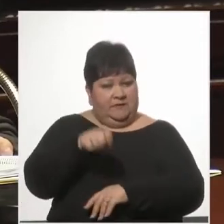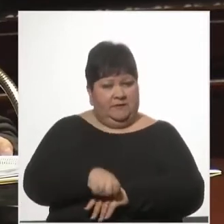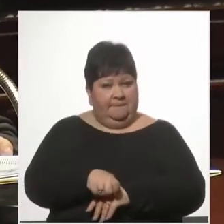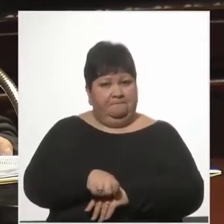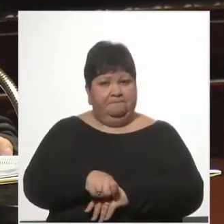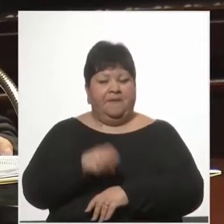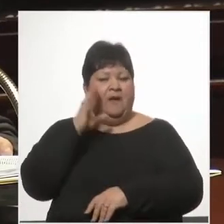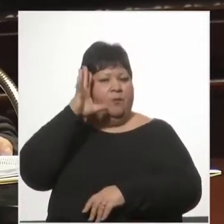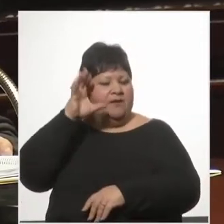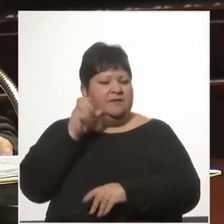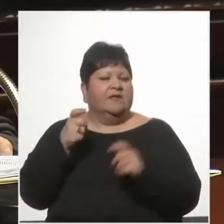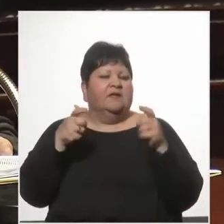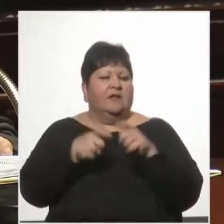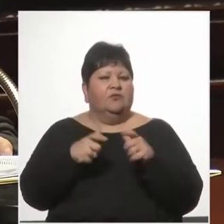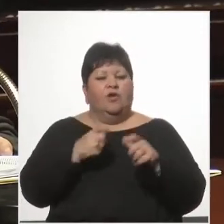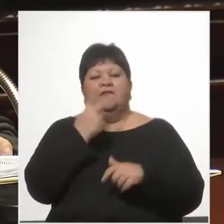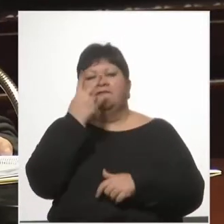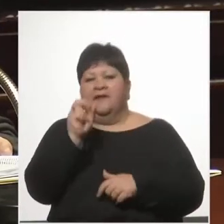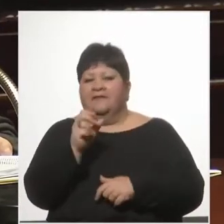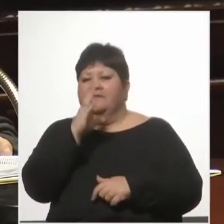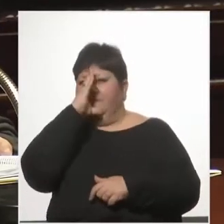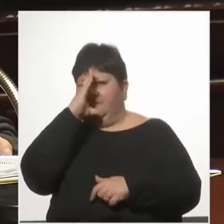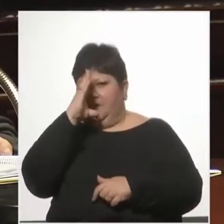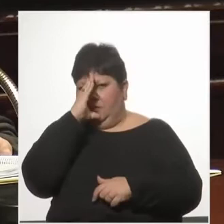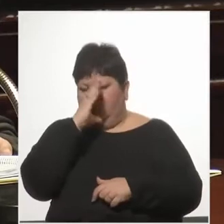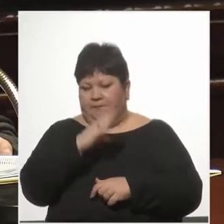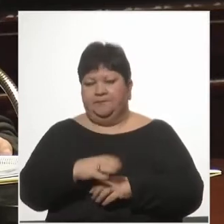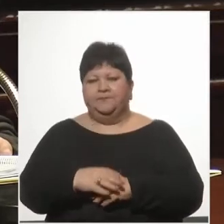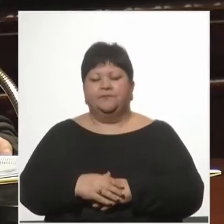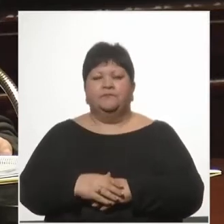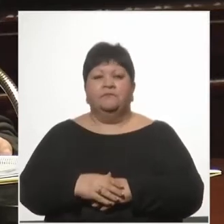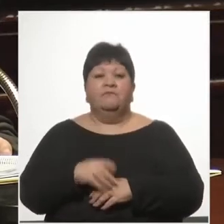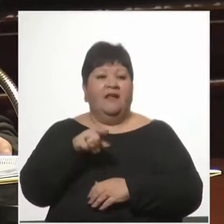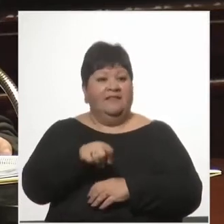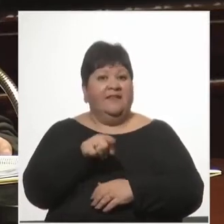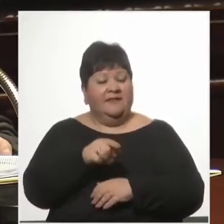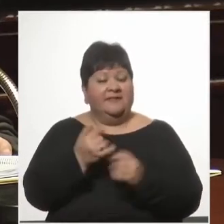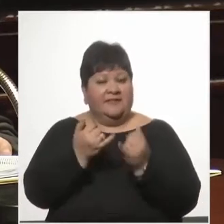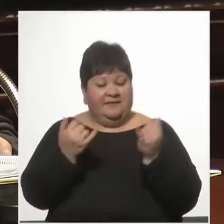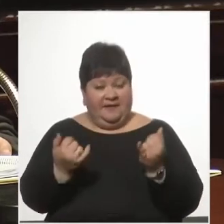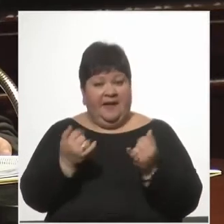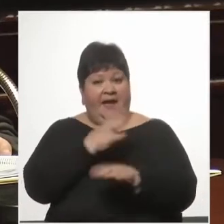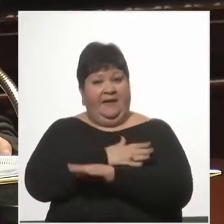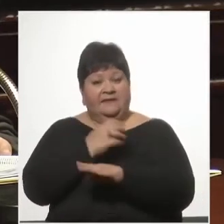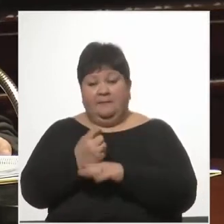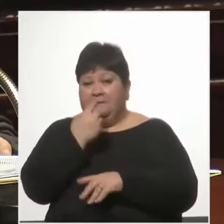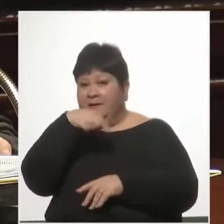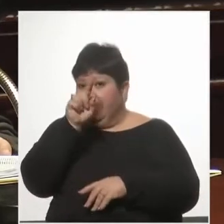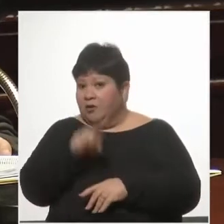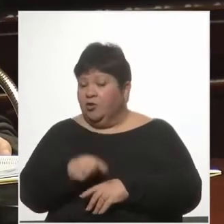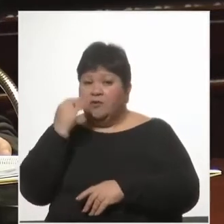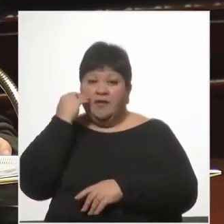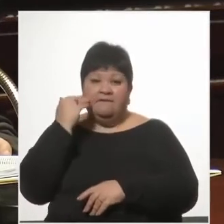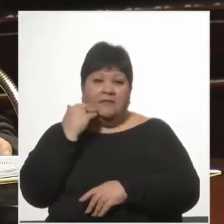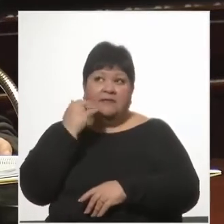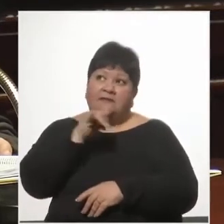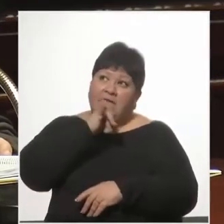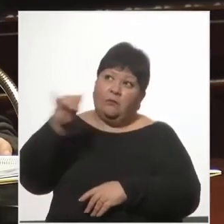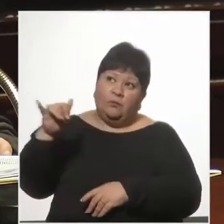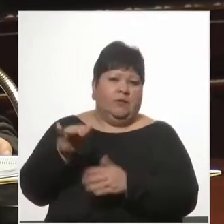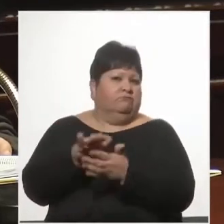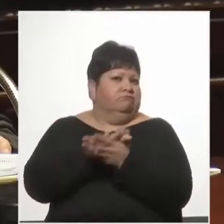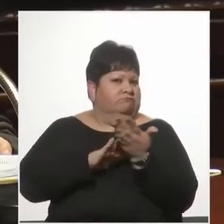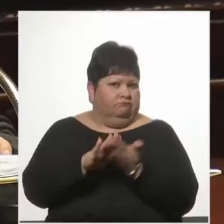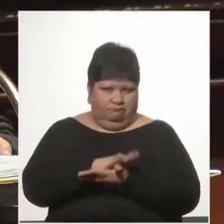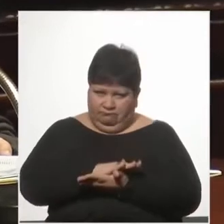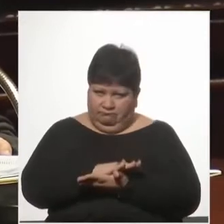Recordemos que la reunión de referencia fue el 20 de febrero. Desde ese día hasta el 1 de abril no se realizó